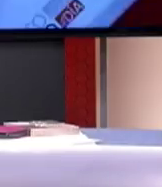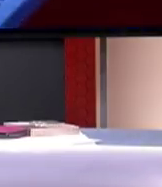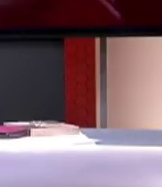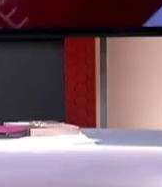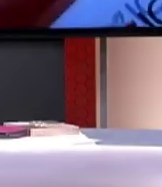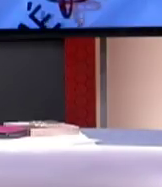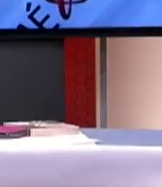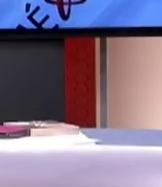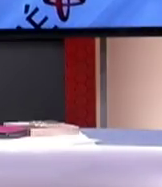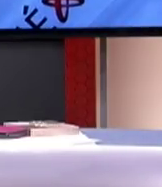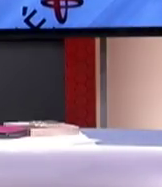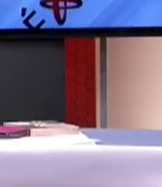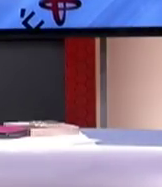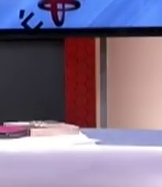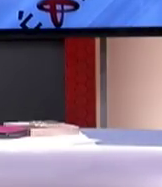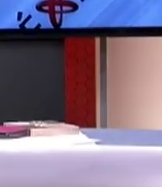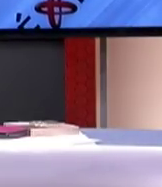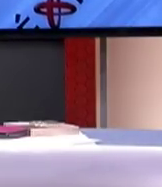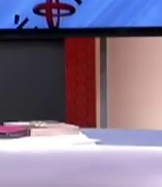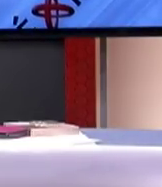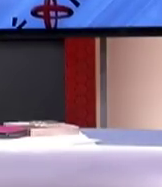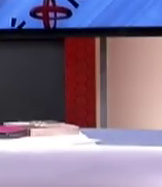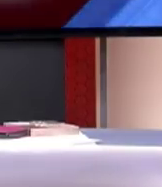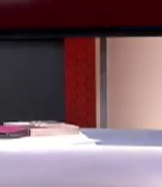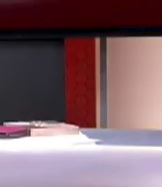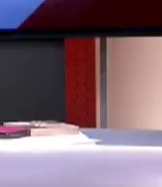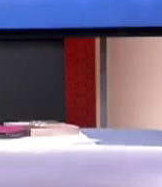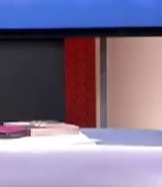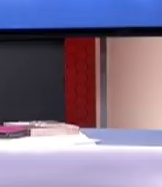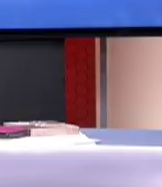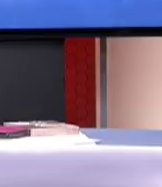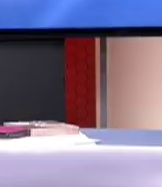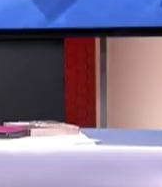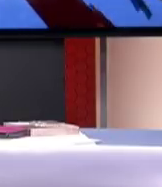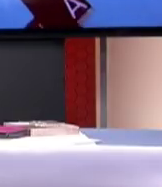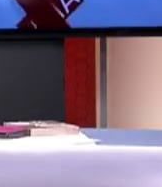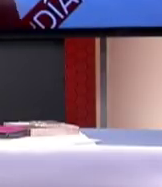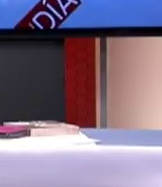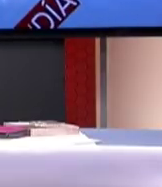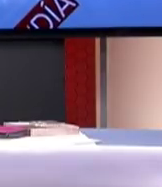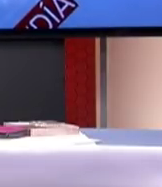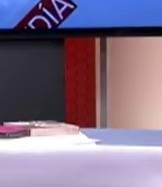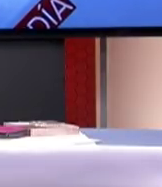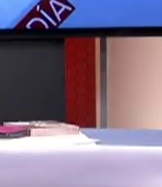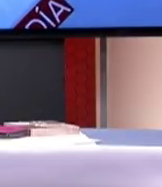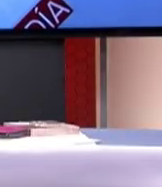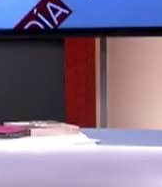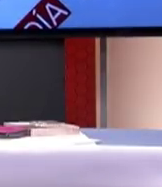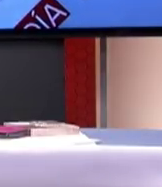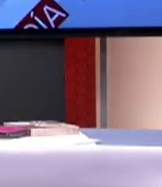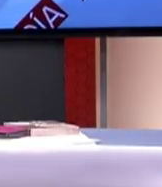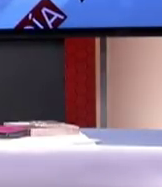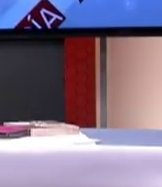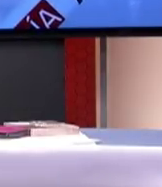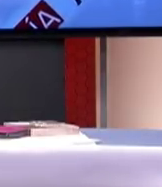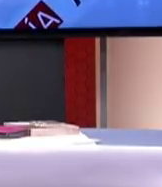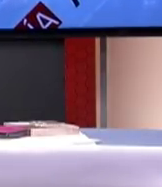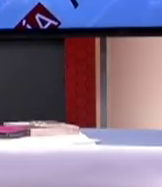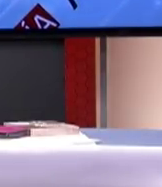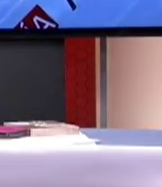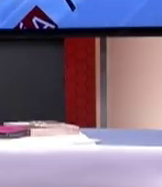en Rusia, sin contrincantes, pues con todo el escenario puesto. Profesor